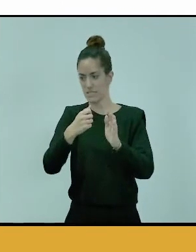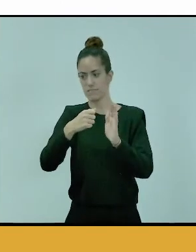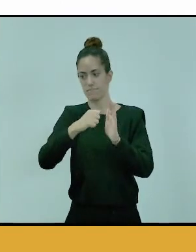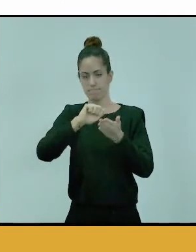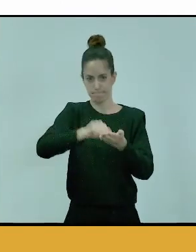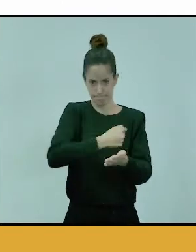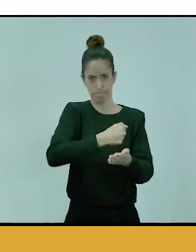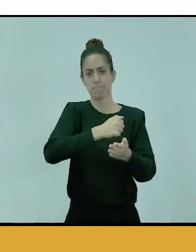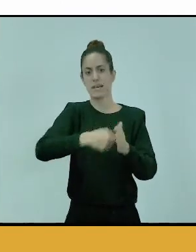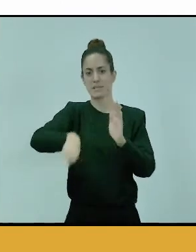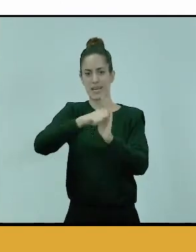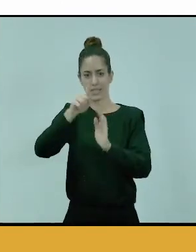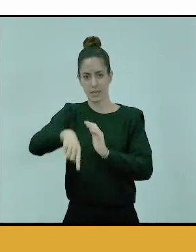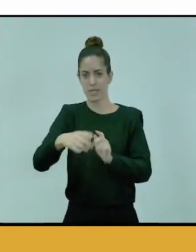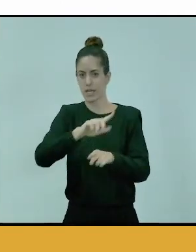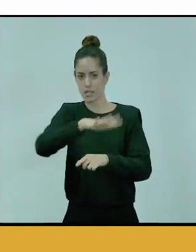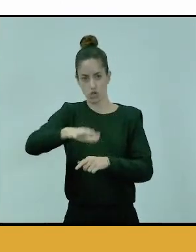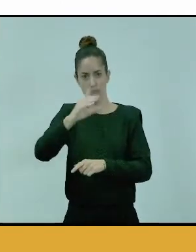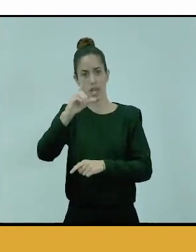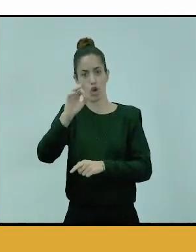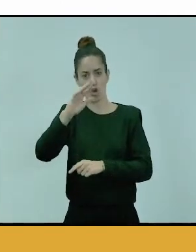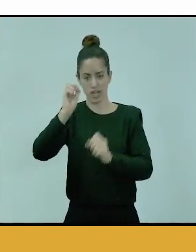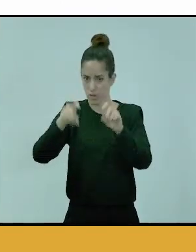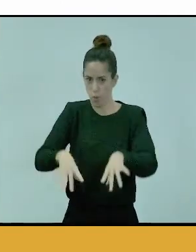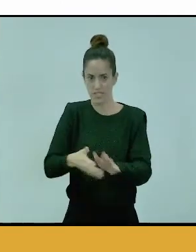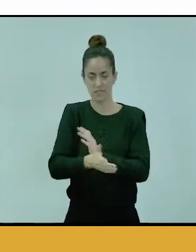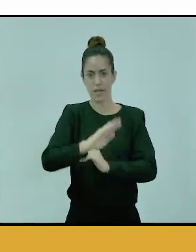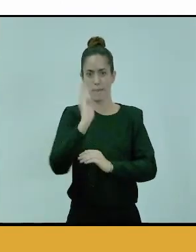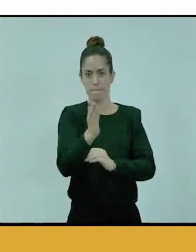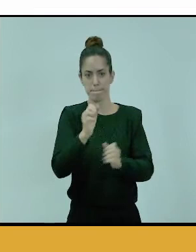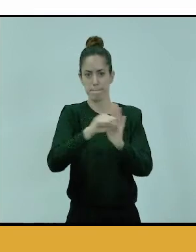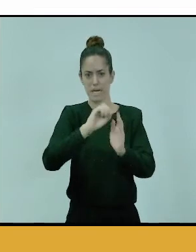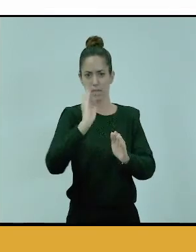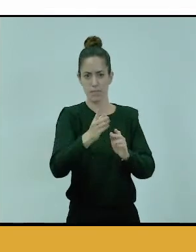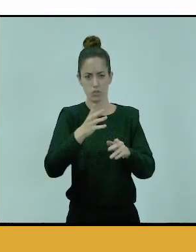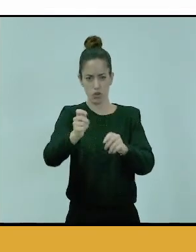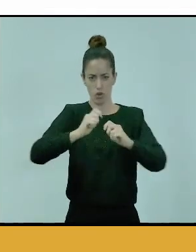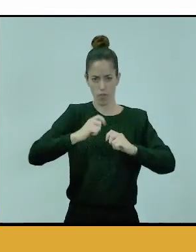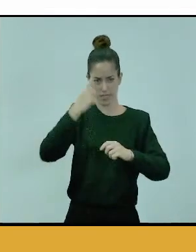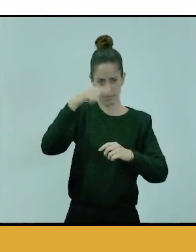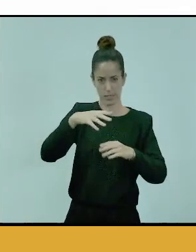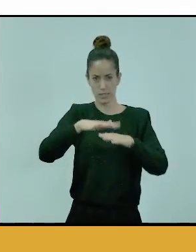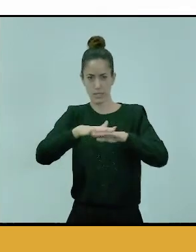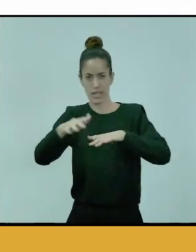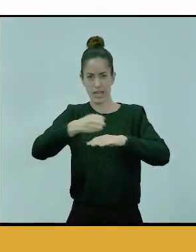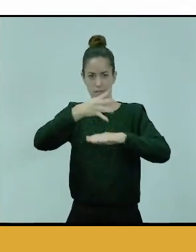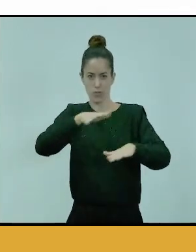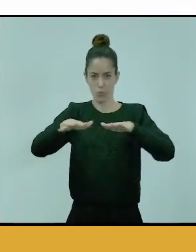También aquí lo vemos en la zona de Lorca, las marcas de impacto, que también nos da una orientación de vibración del edificio.